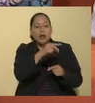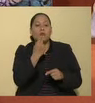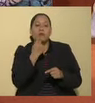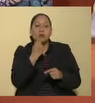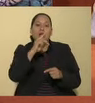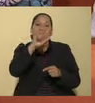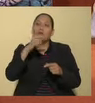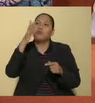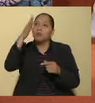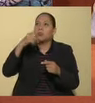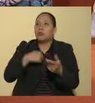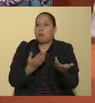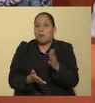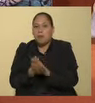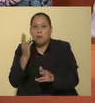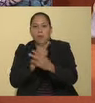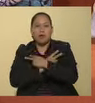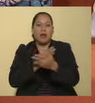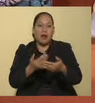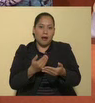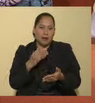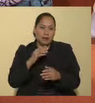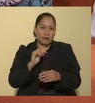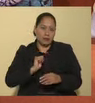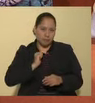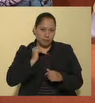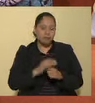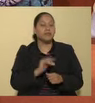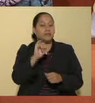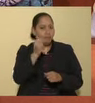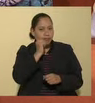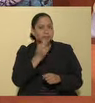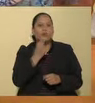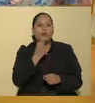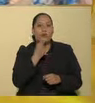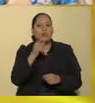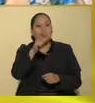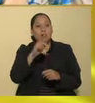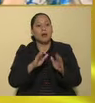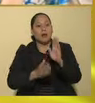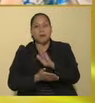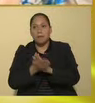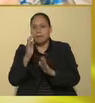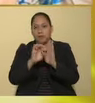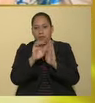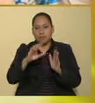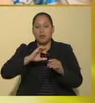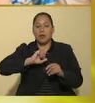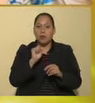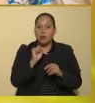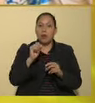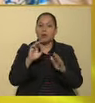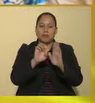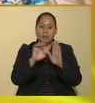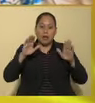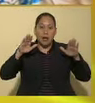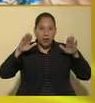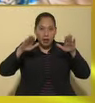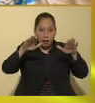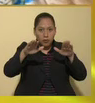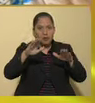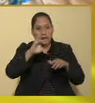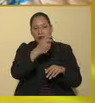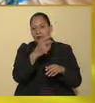así, se puede comprar el paquete y utilizarlo únicamente cuando se vaya a ejercer, salvo el caso de las reservaciones aéreas, que normalmente sí